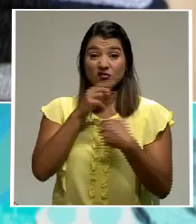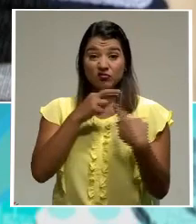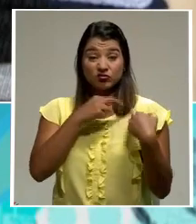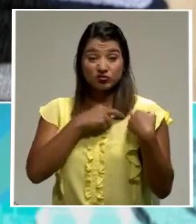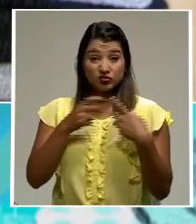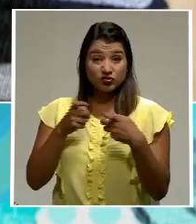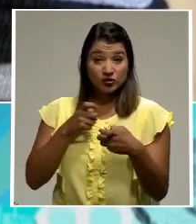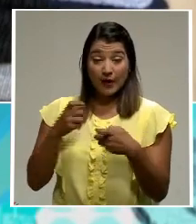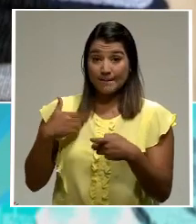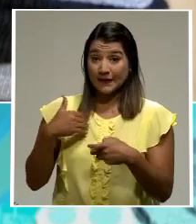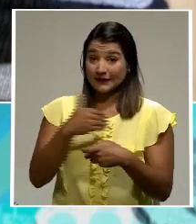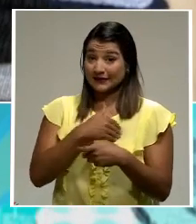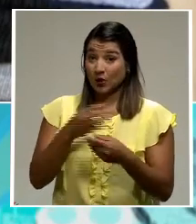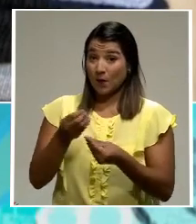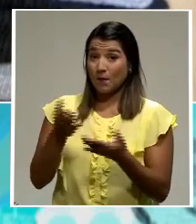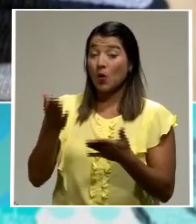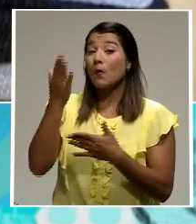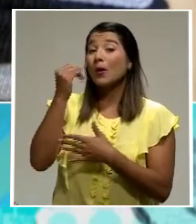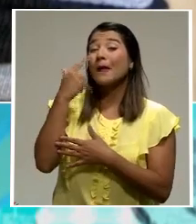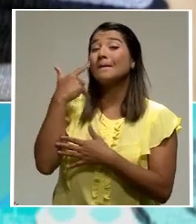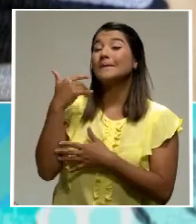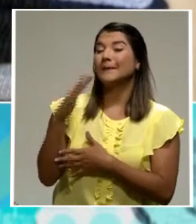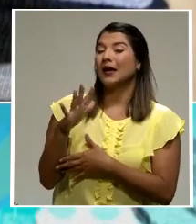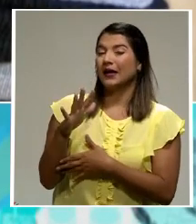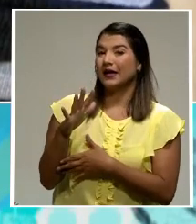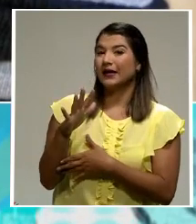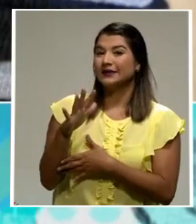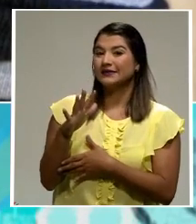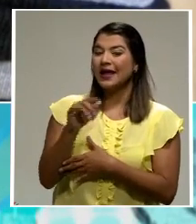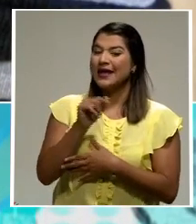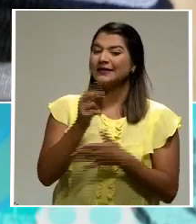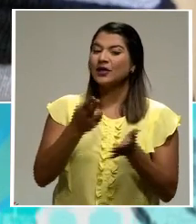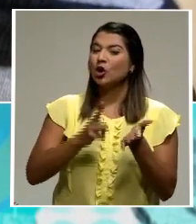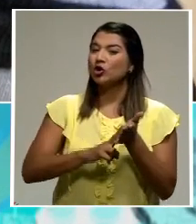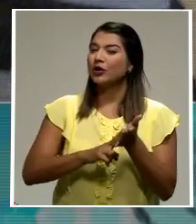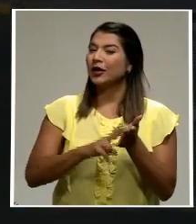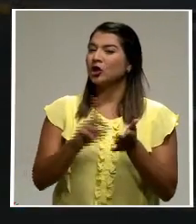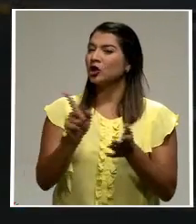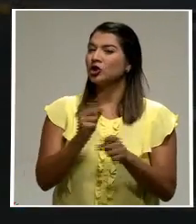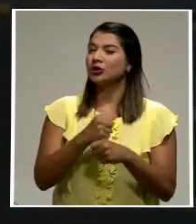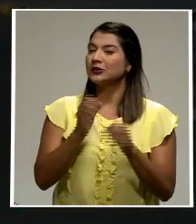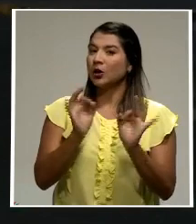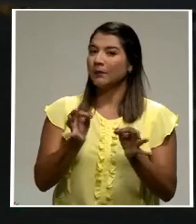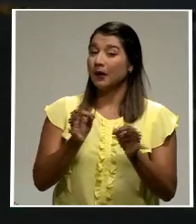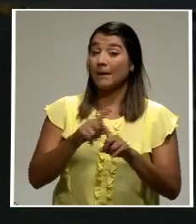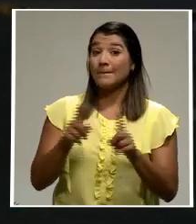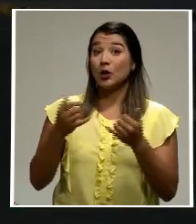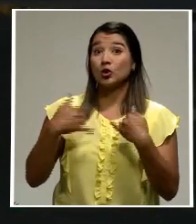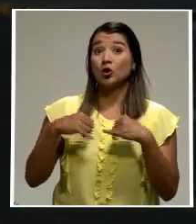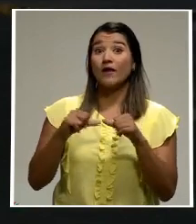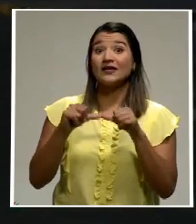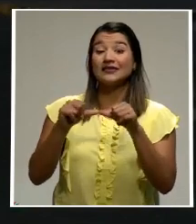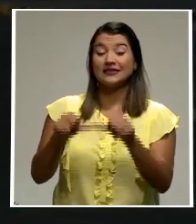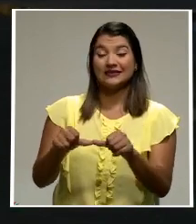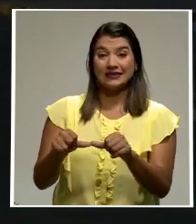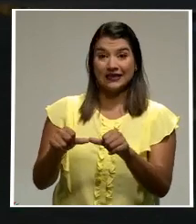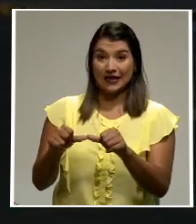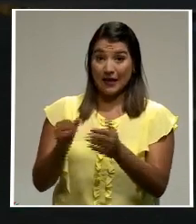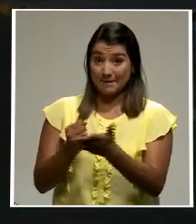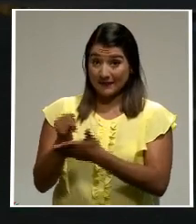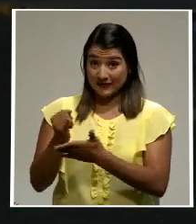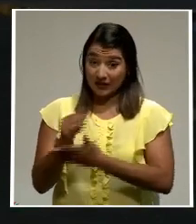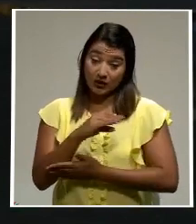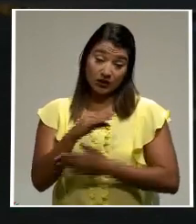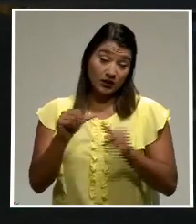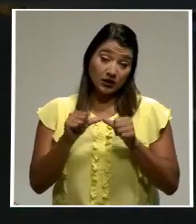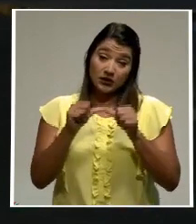por supuestas irregularidades en la conformación de este contrato con la empresa. Sin embargo, continuará el servicio por lo menos